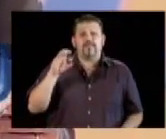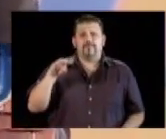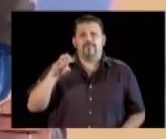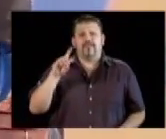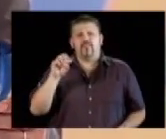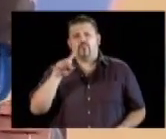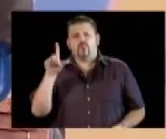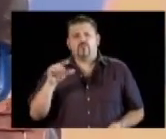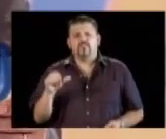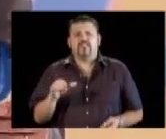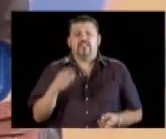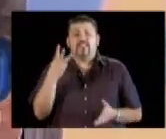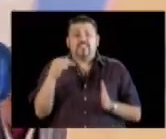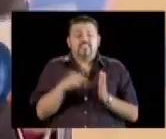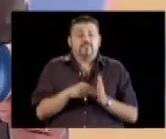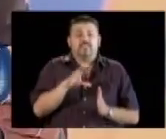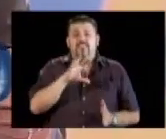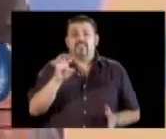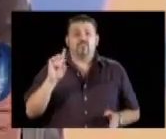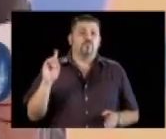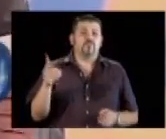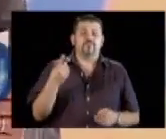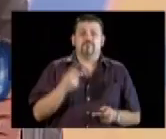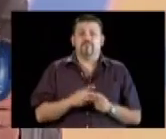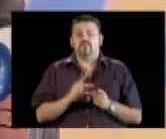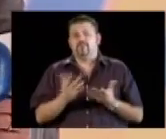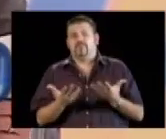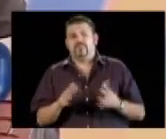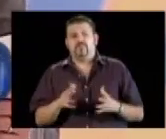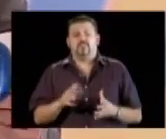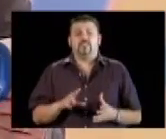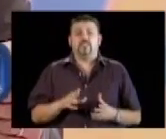Rosa, 3500 dólares, que en pesos son el número de